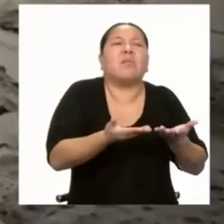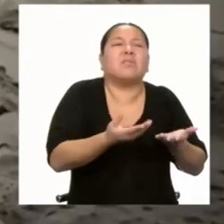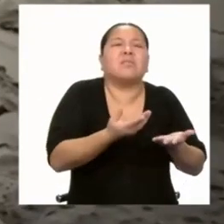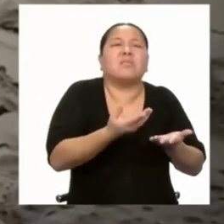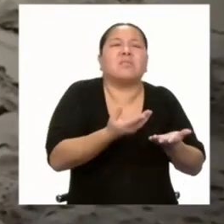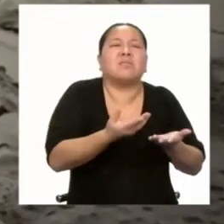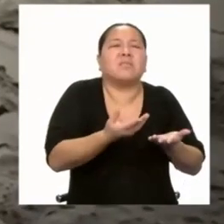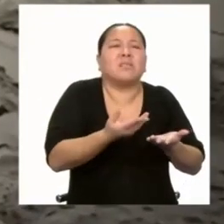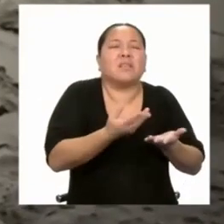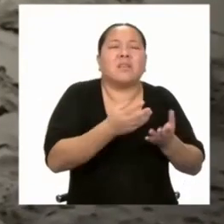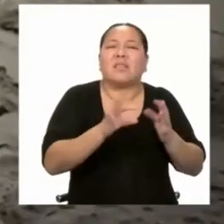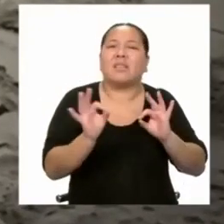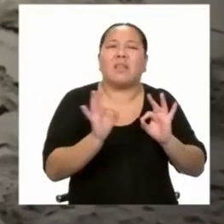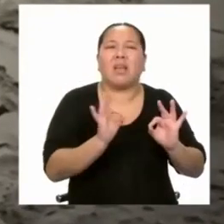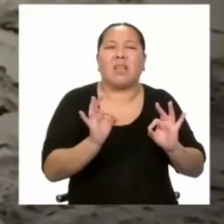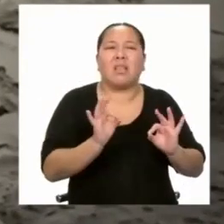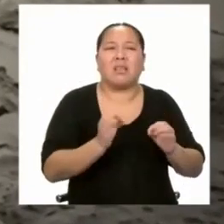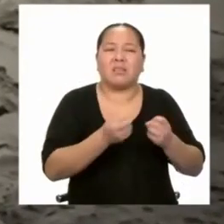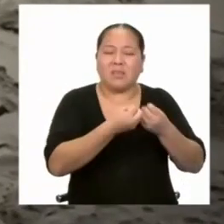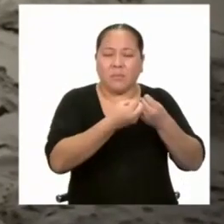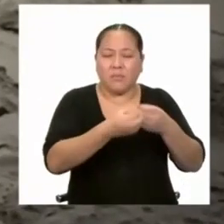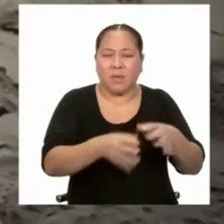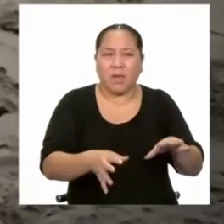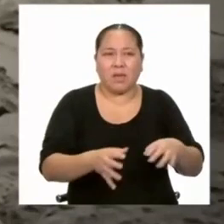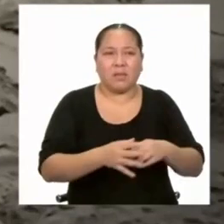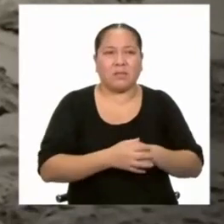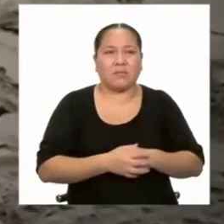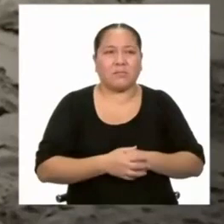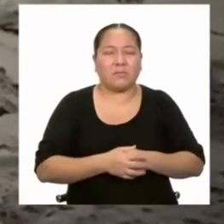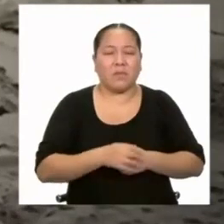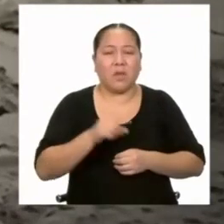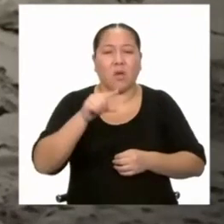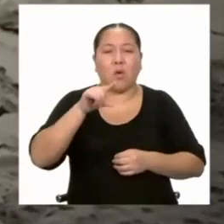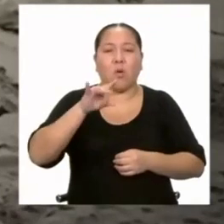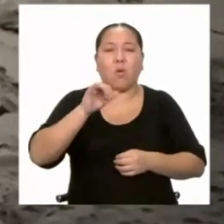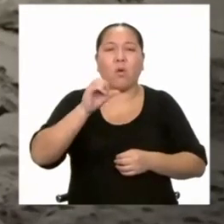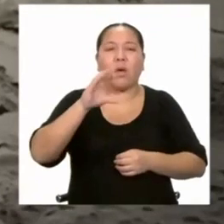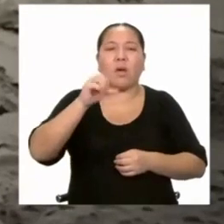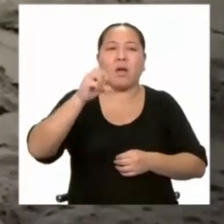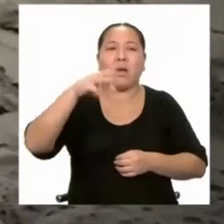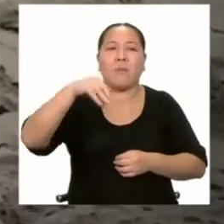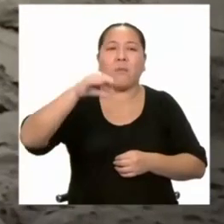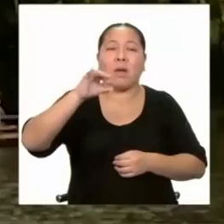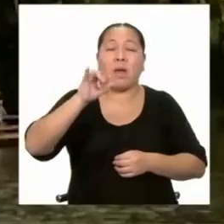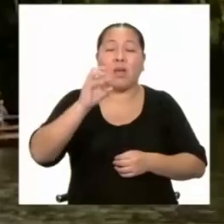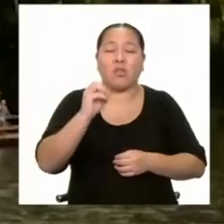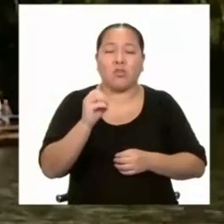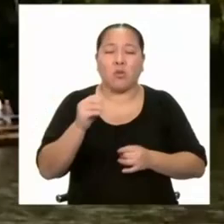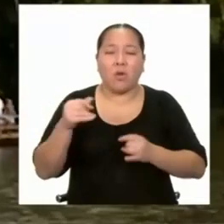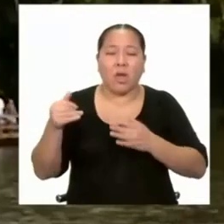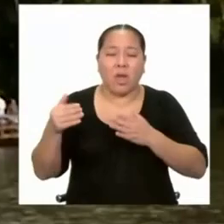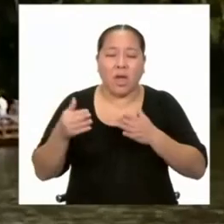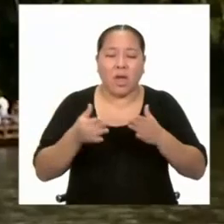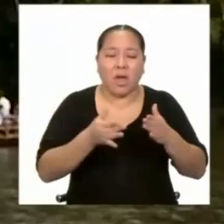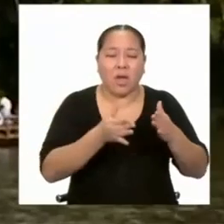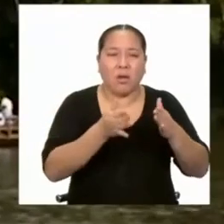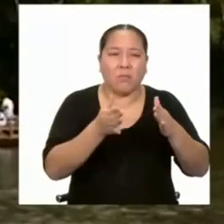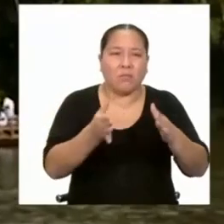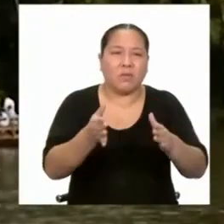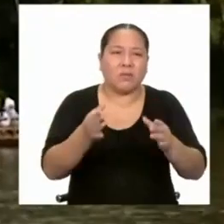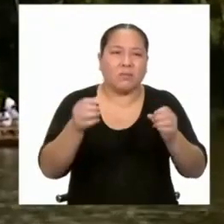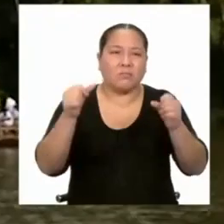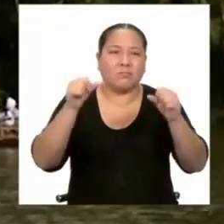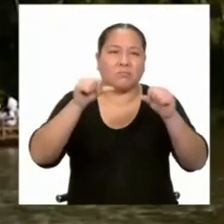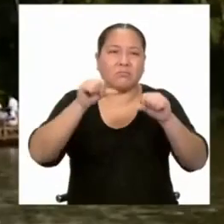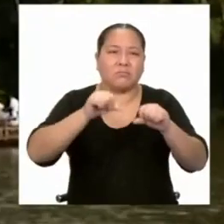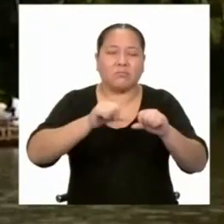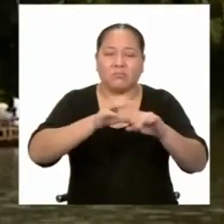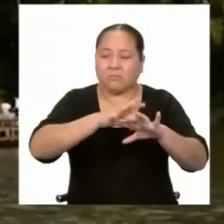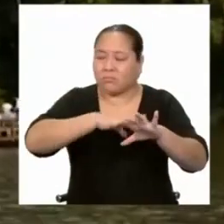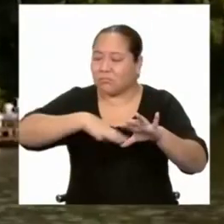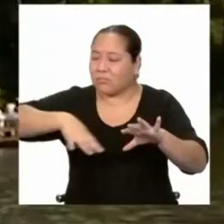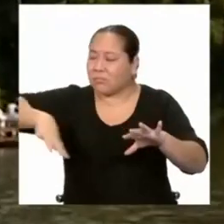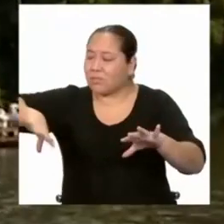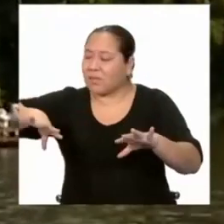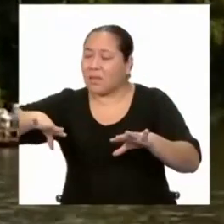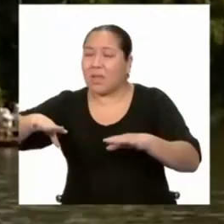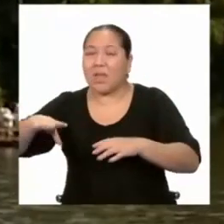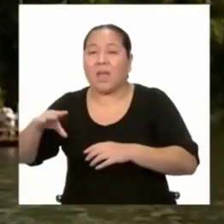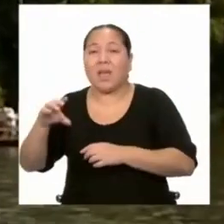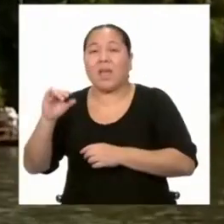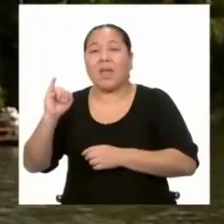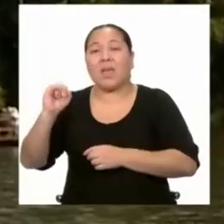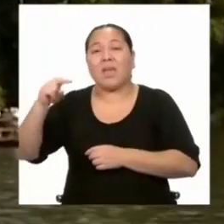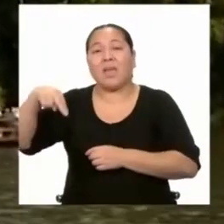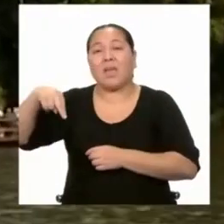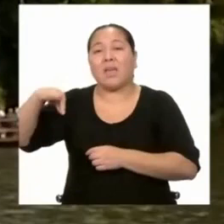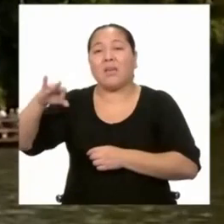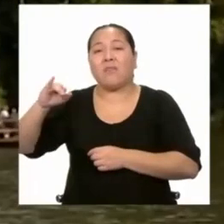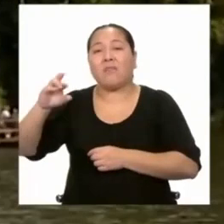Para Guacamayo, el camino de oro es corto y destructivo, mientras que para Infierno, el camino verde